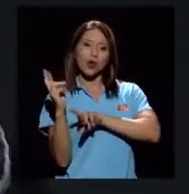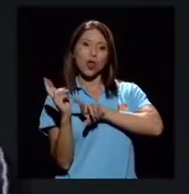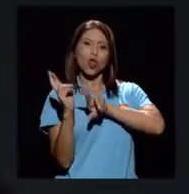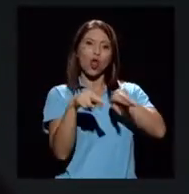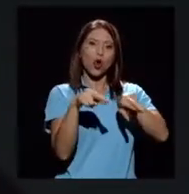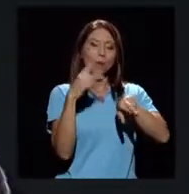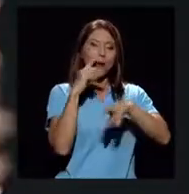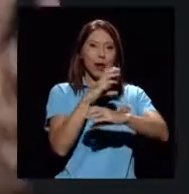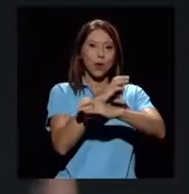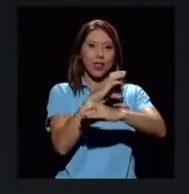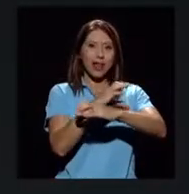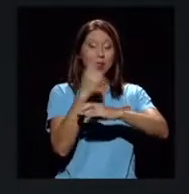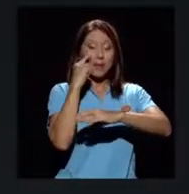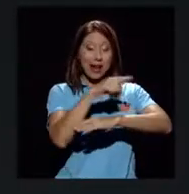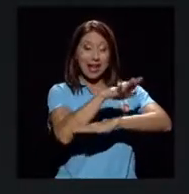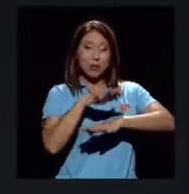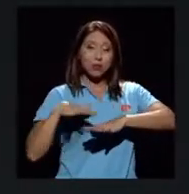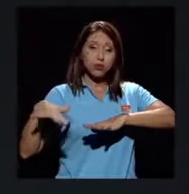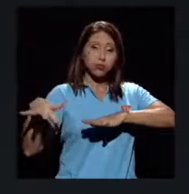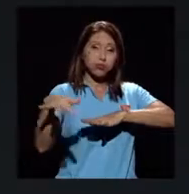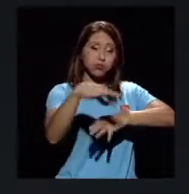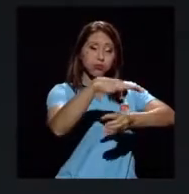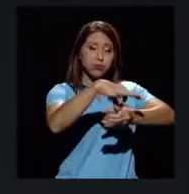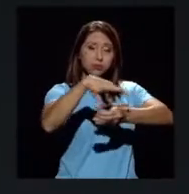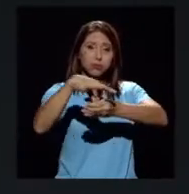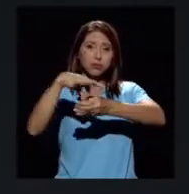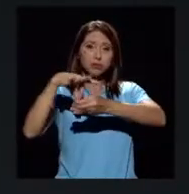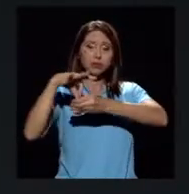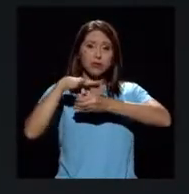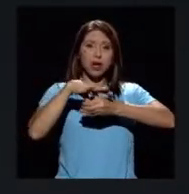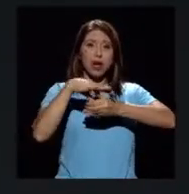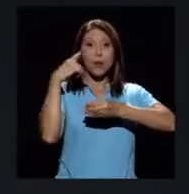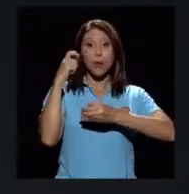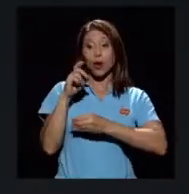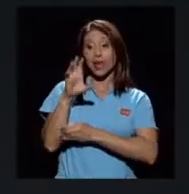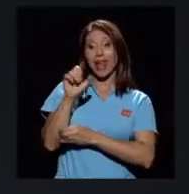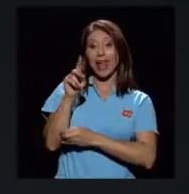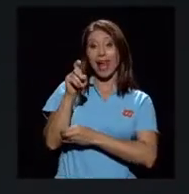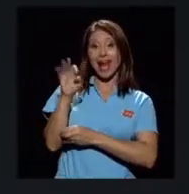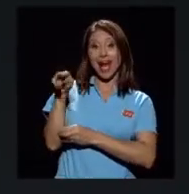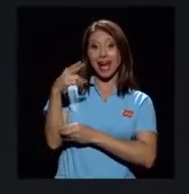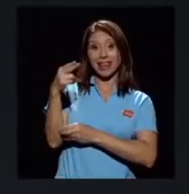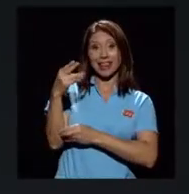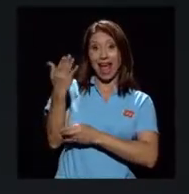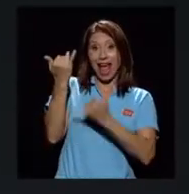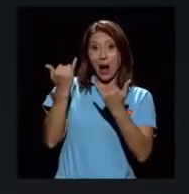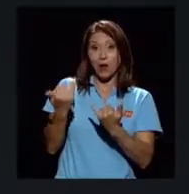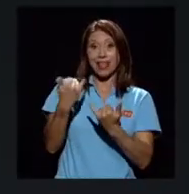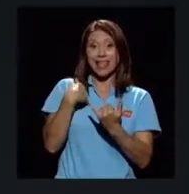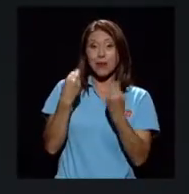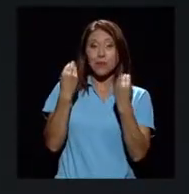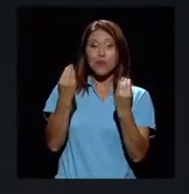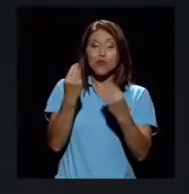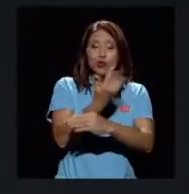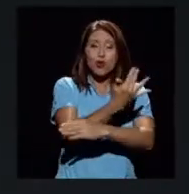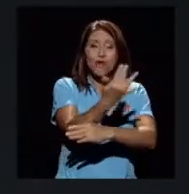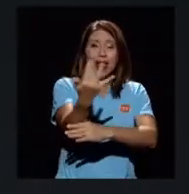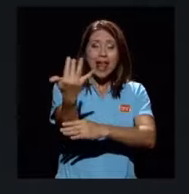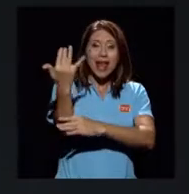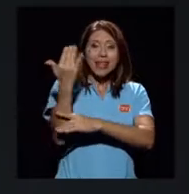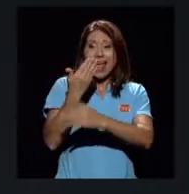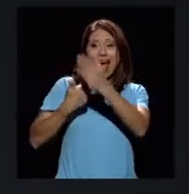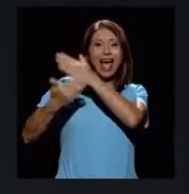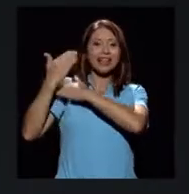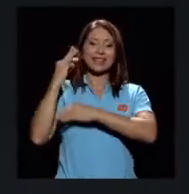sembrara toda esa área, porque la ERT, que ahora tiene mucho verde, era una finca ganadera cuando se inició el proyecto.